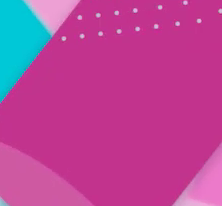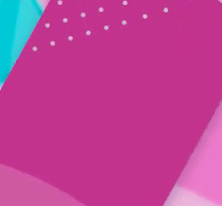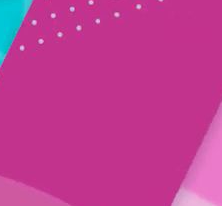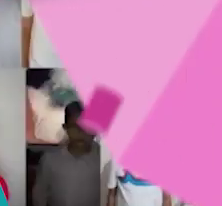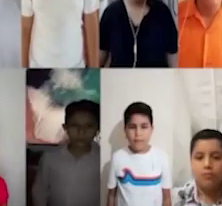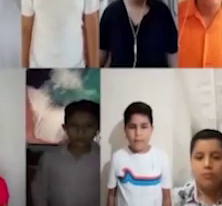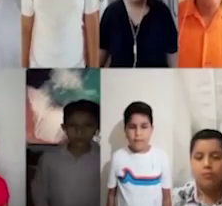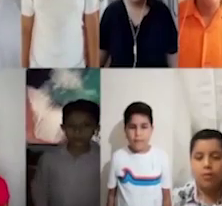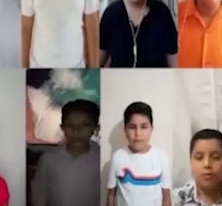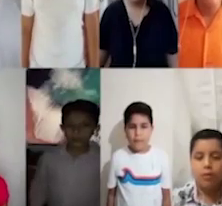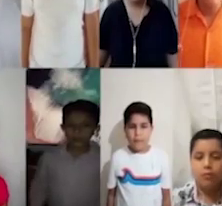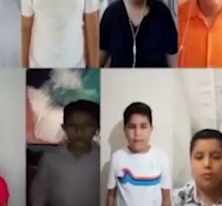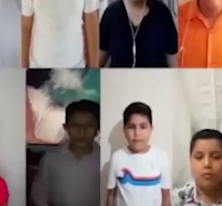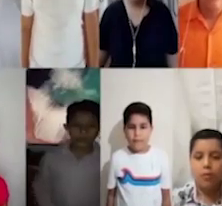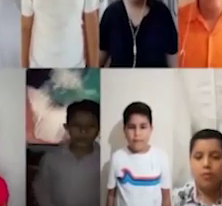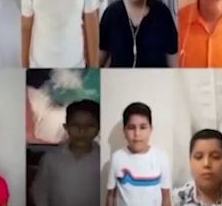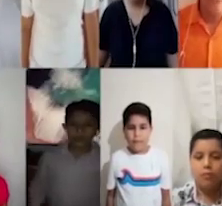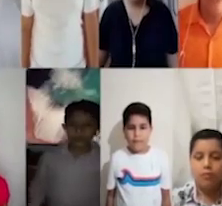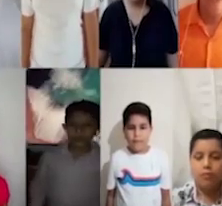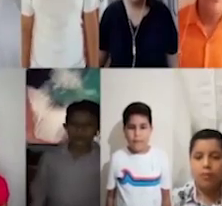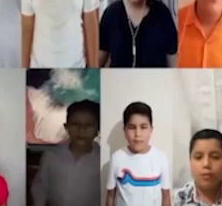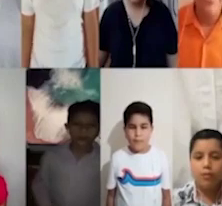aprendeencasa.cep.gov.mx.